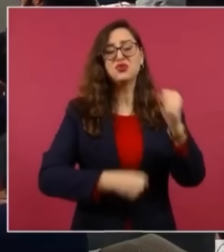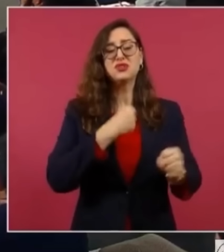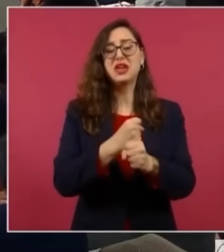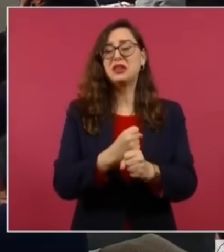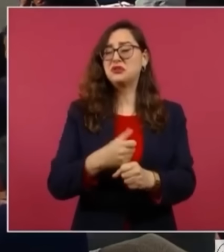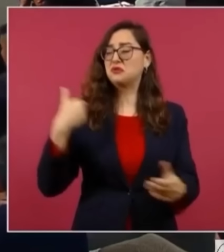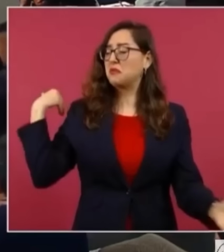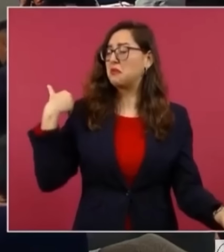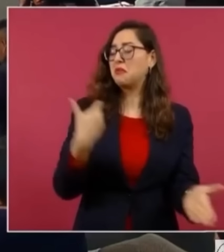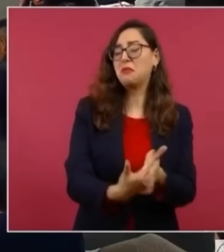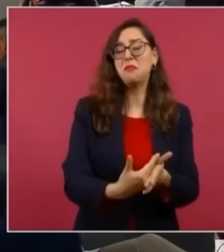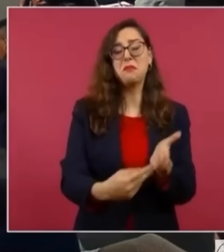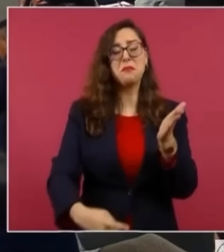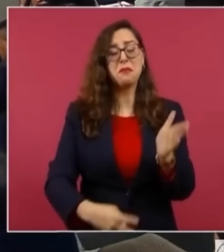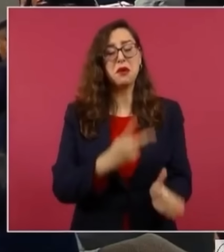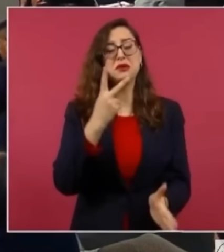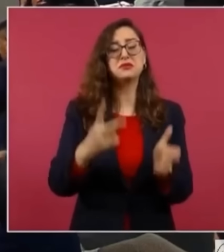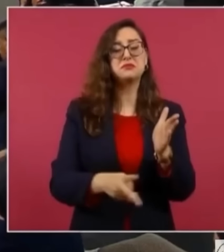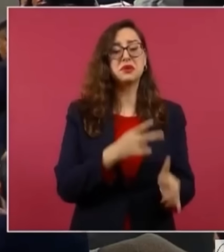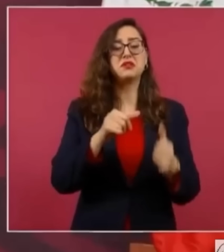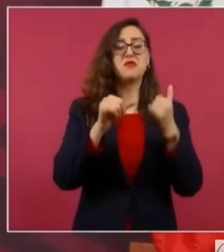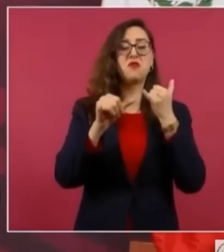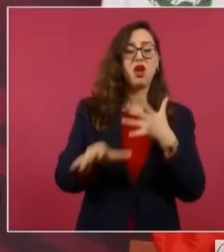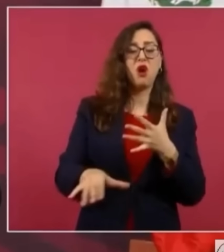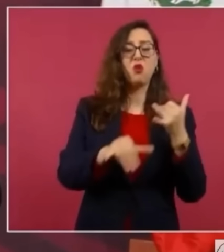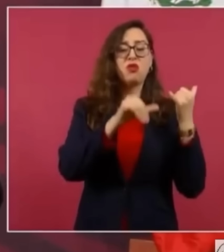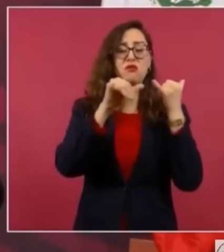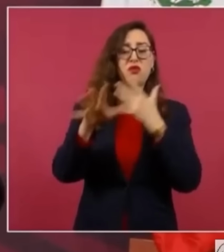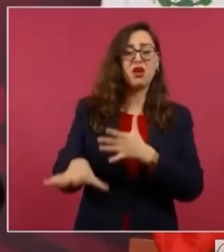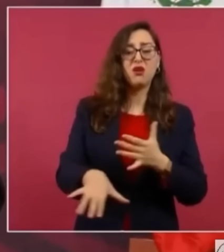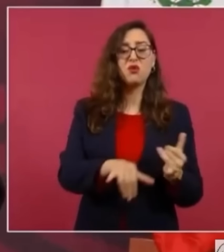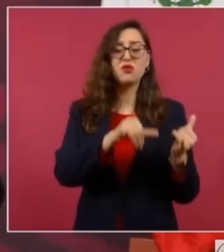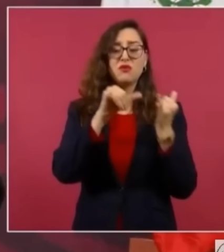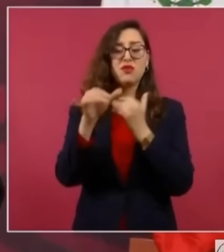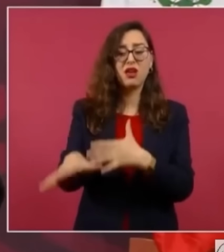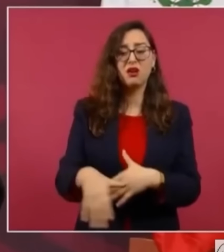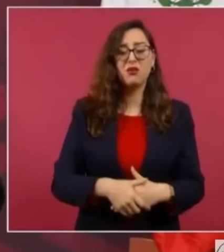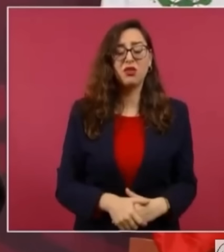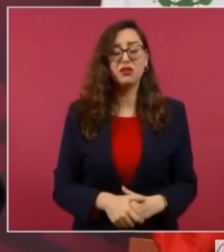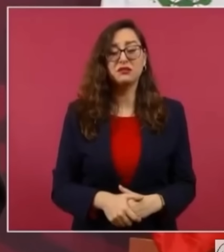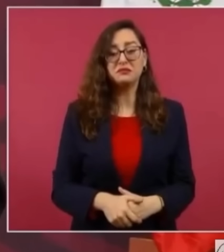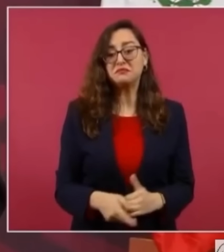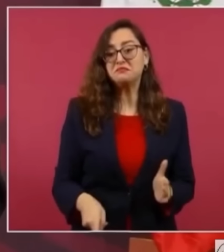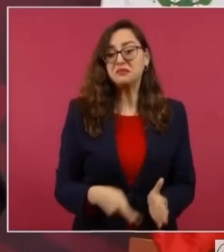a facilitar y avalar los fraudes electorales en México